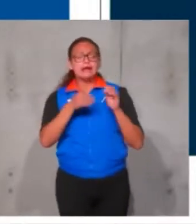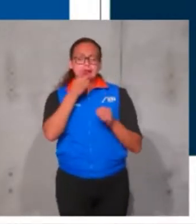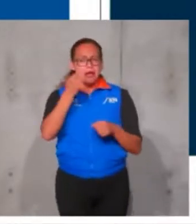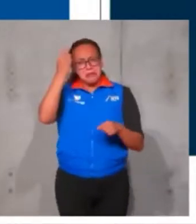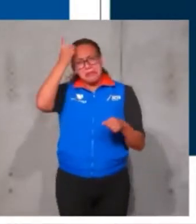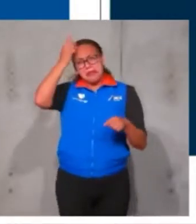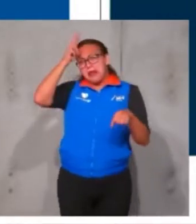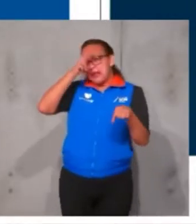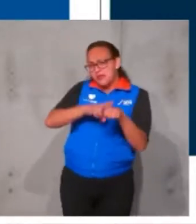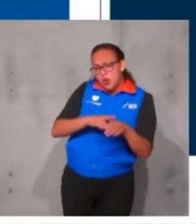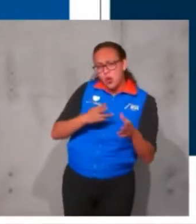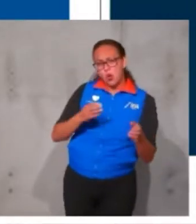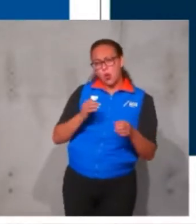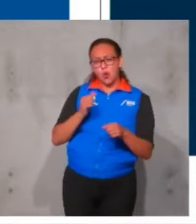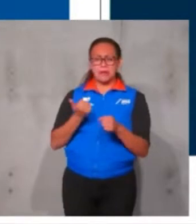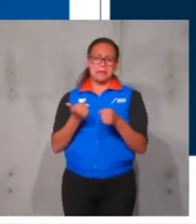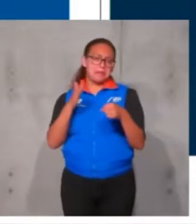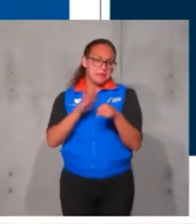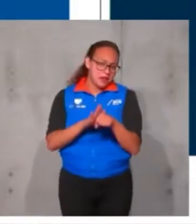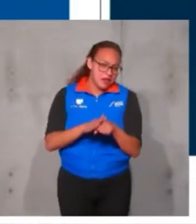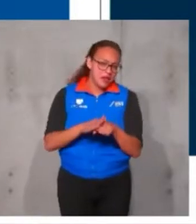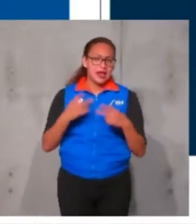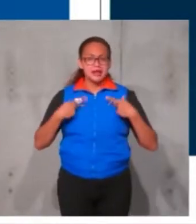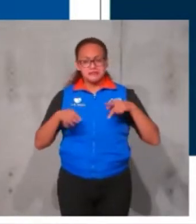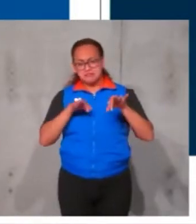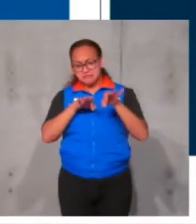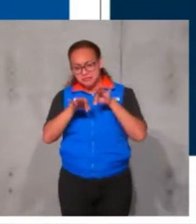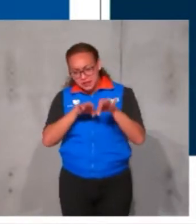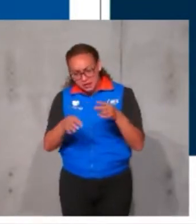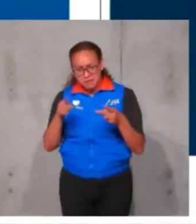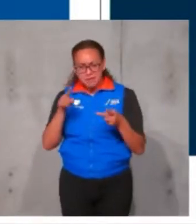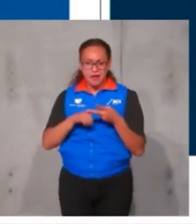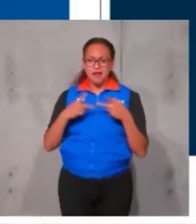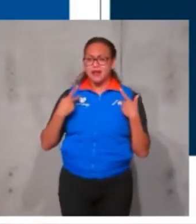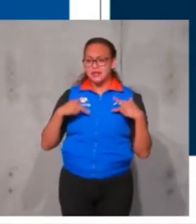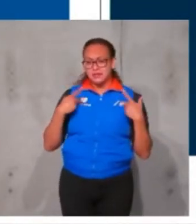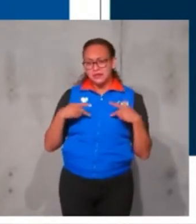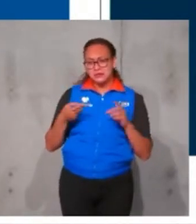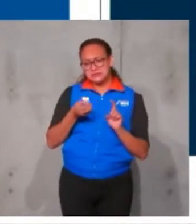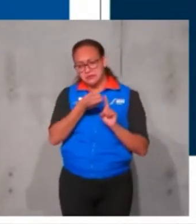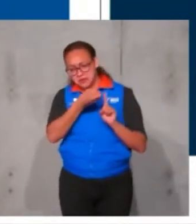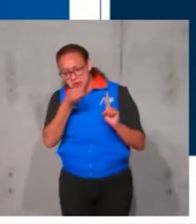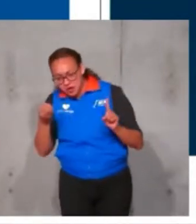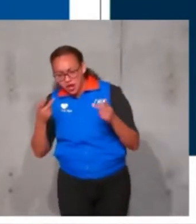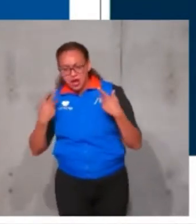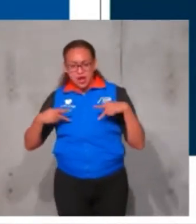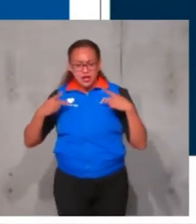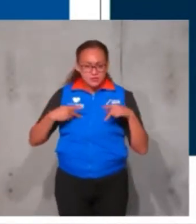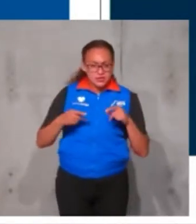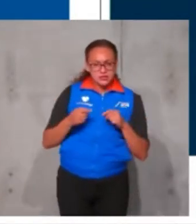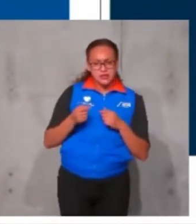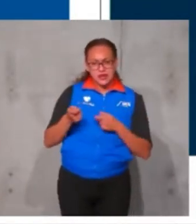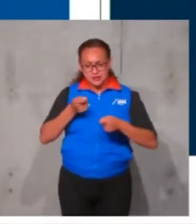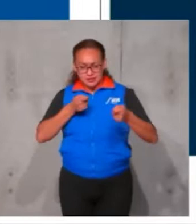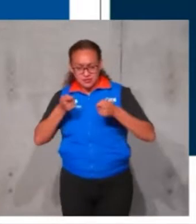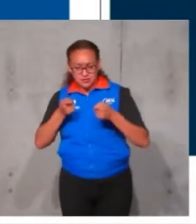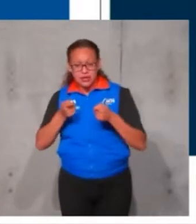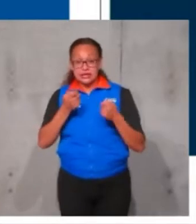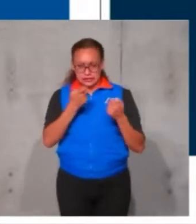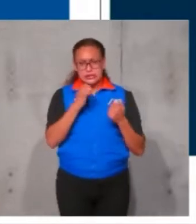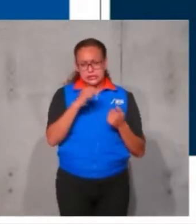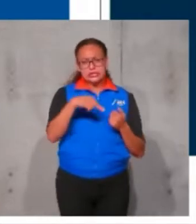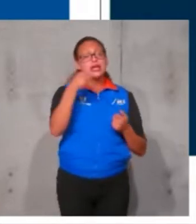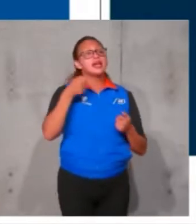dicen el director, los gerentes, los trabajadores administrativos, los trabajadores operativos. Bueno, todos ellos